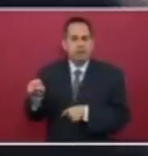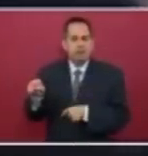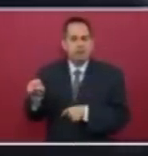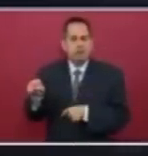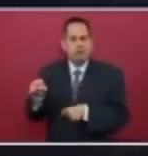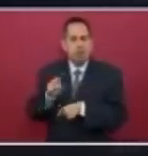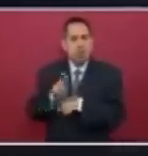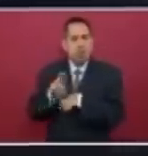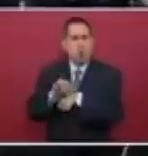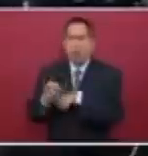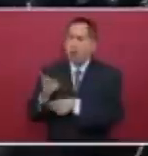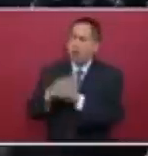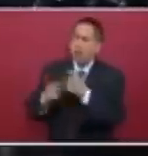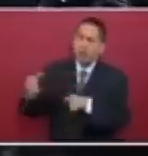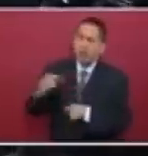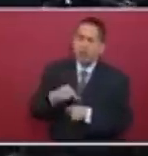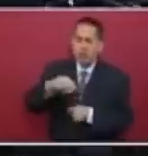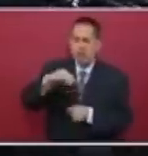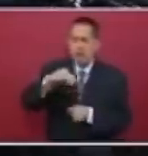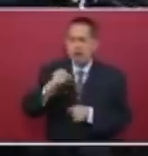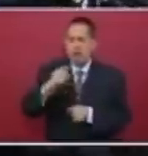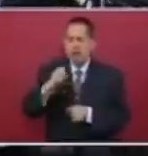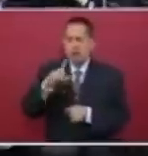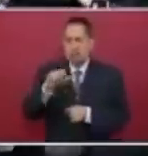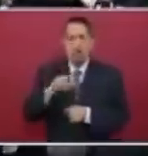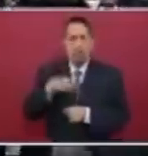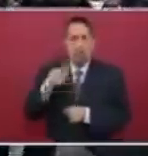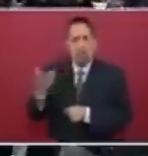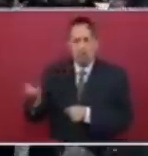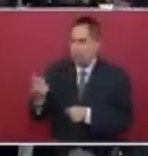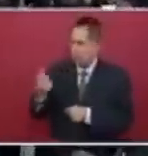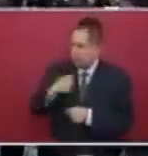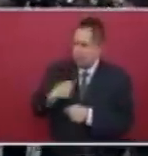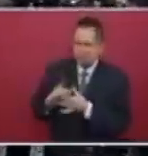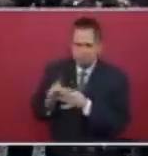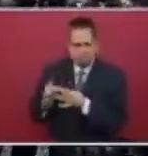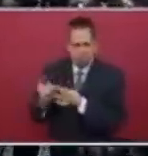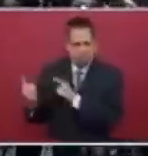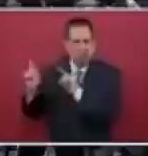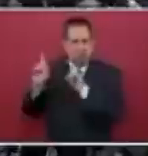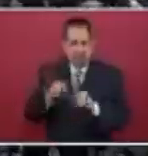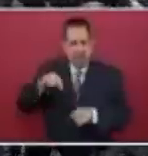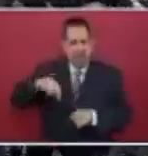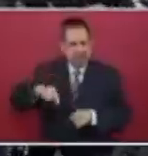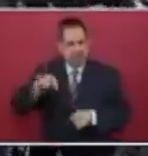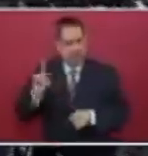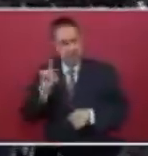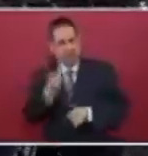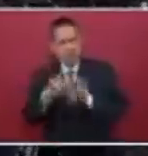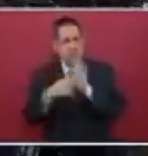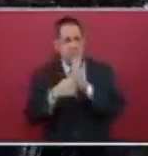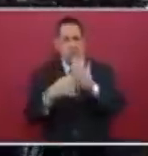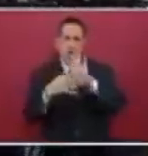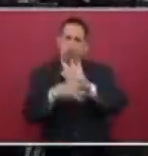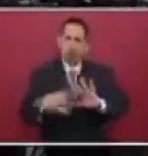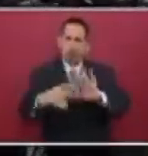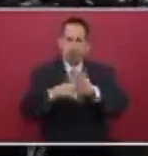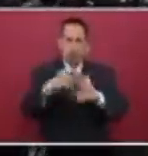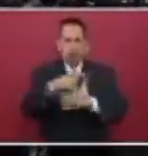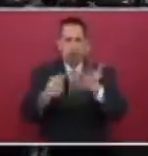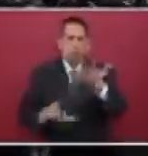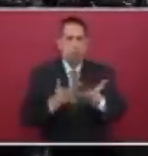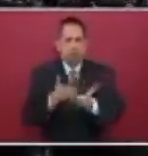de uruguay esté marcelo y yo lo voy a plantear de que venga aquí y les hagan la